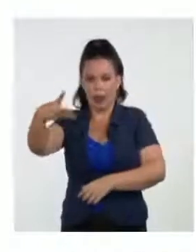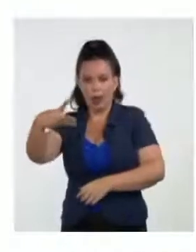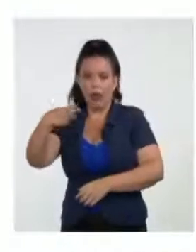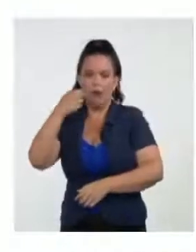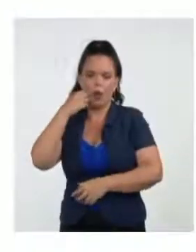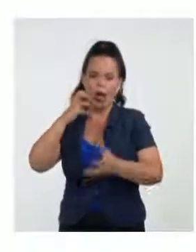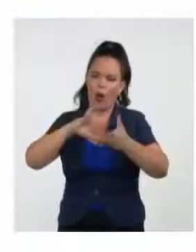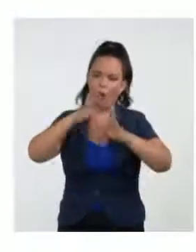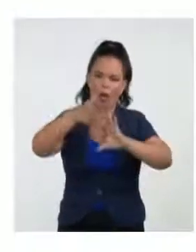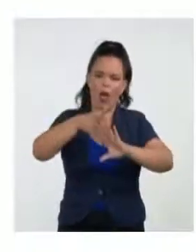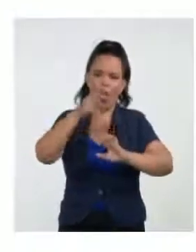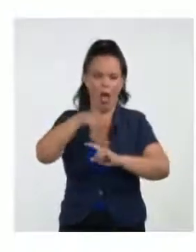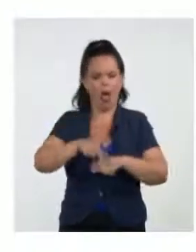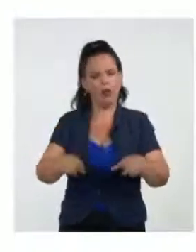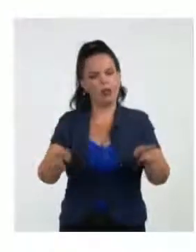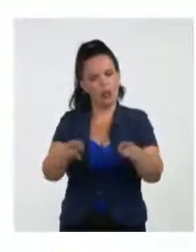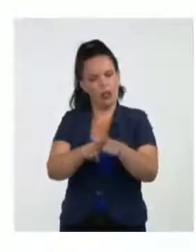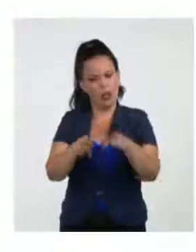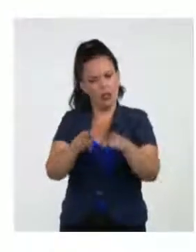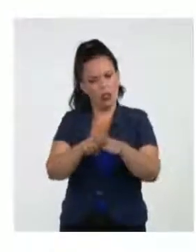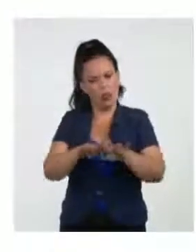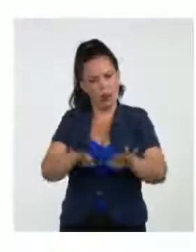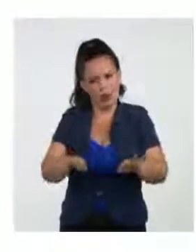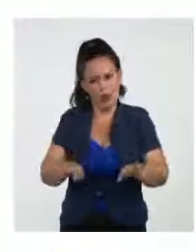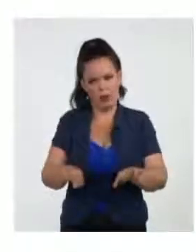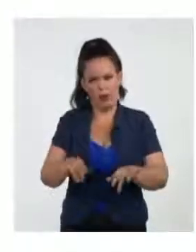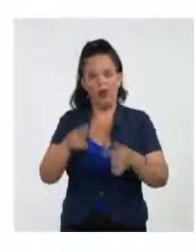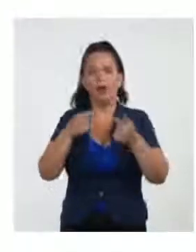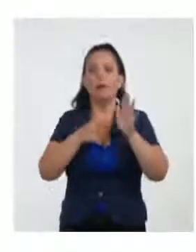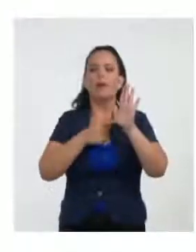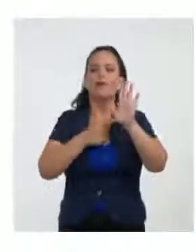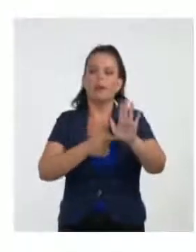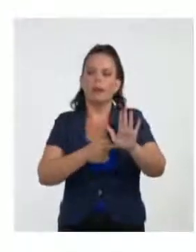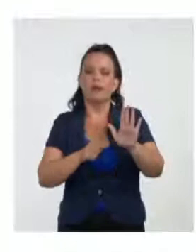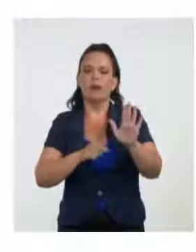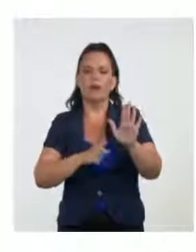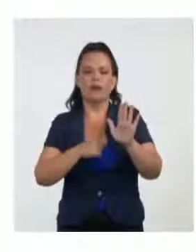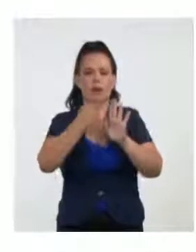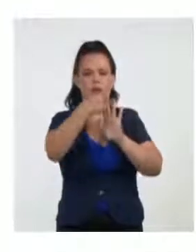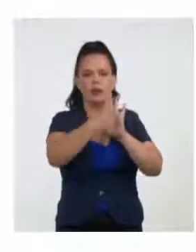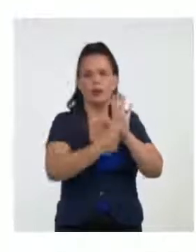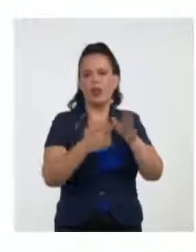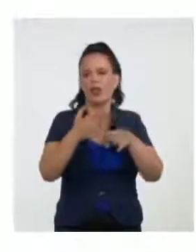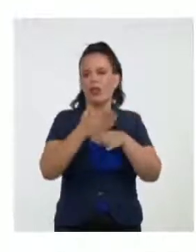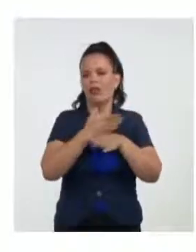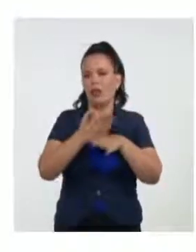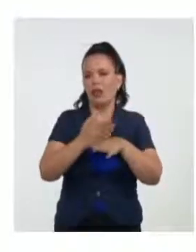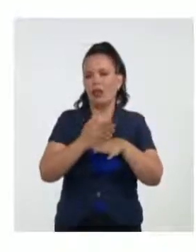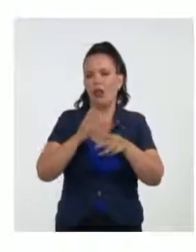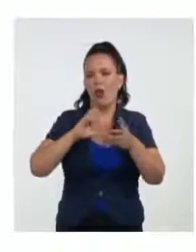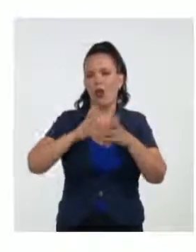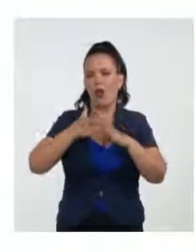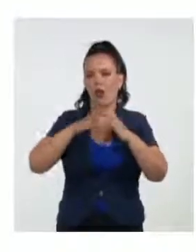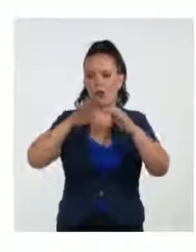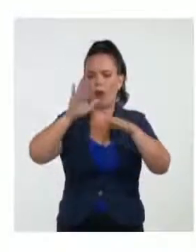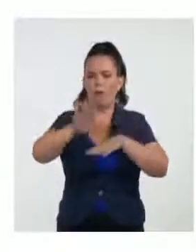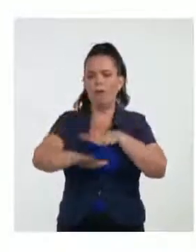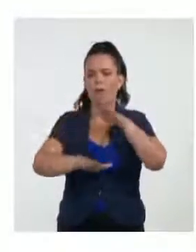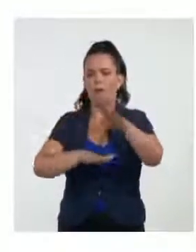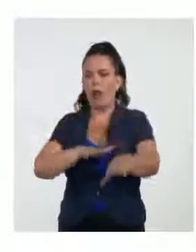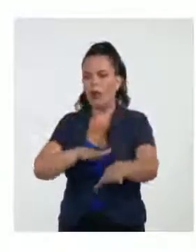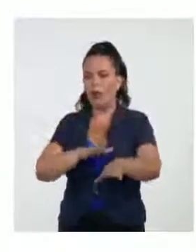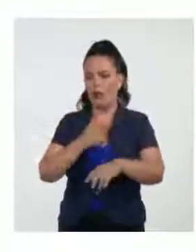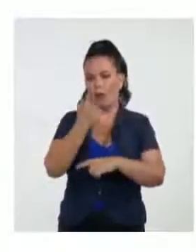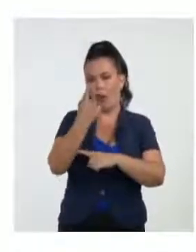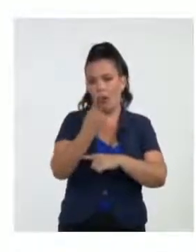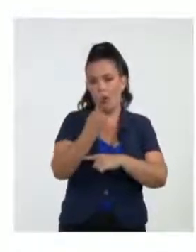los modelos tienen, estos modelos tienen varios pasos, pero 2 pasos fundamentales es la formulación del